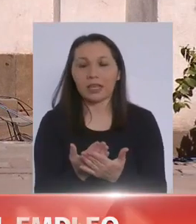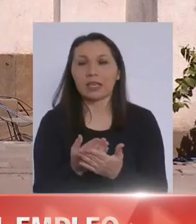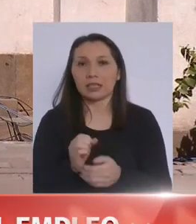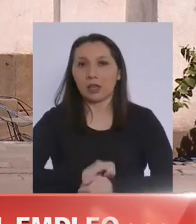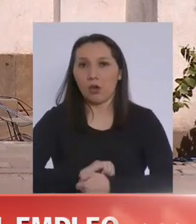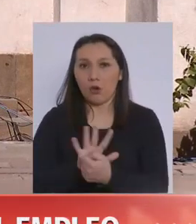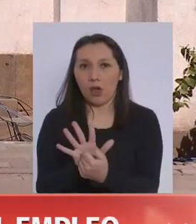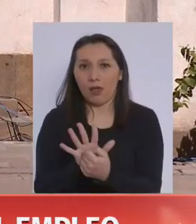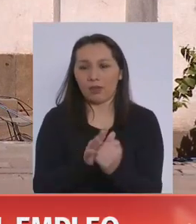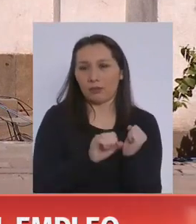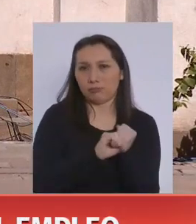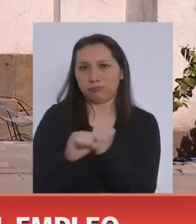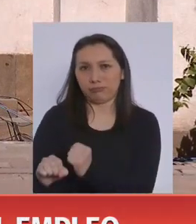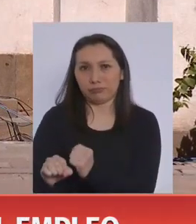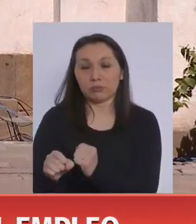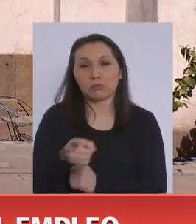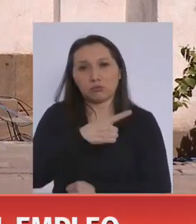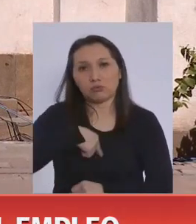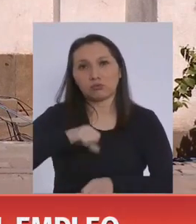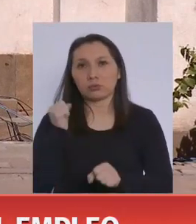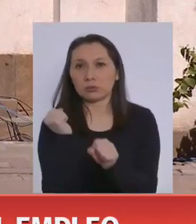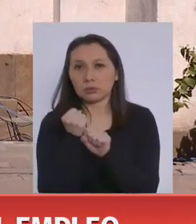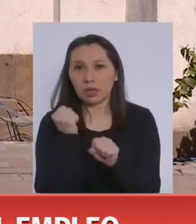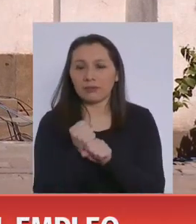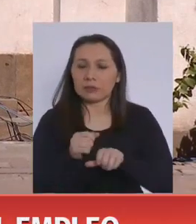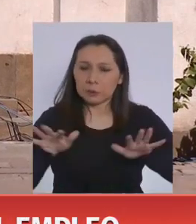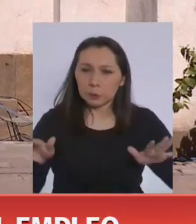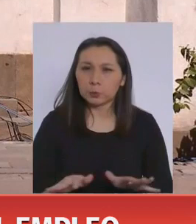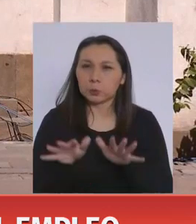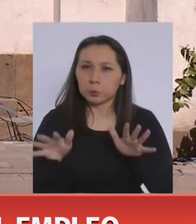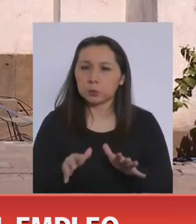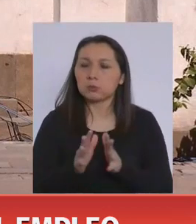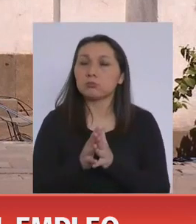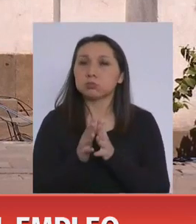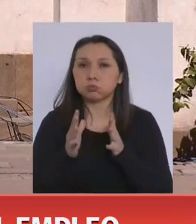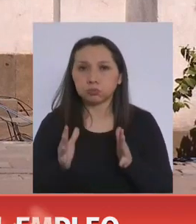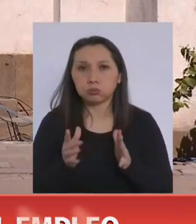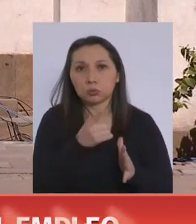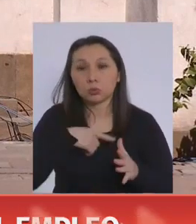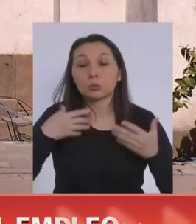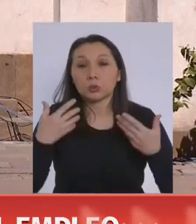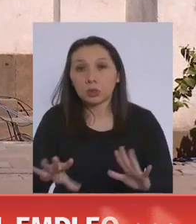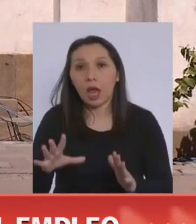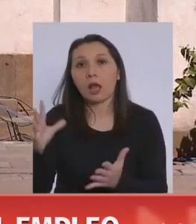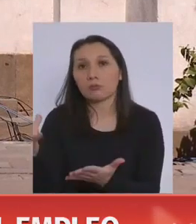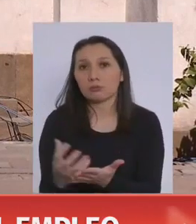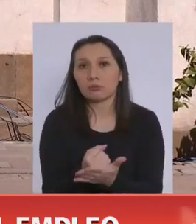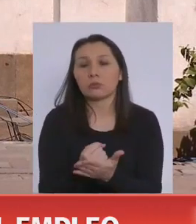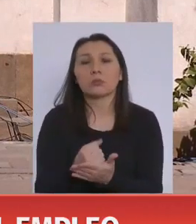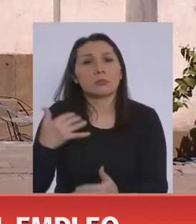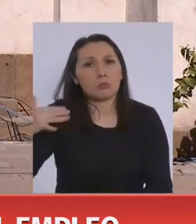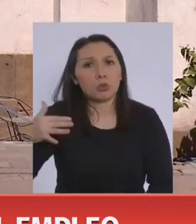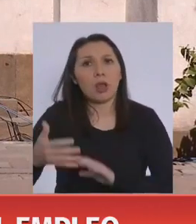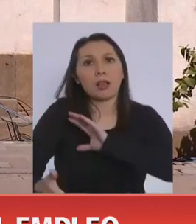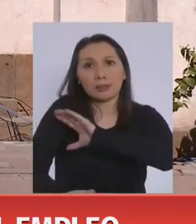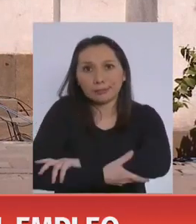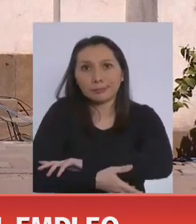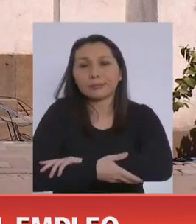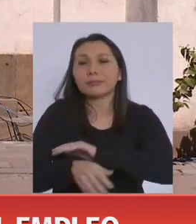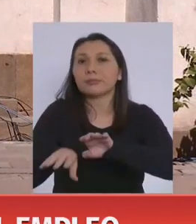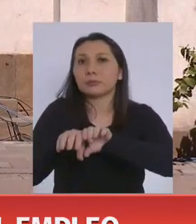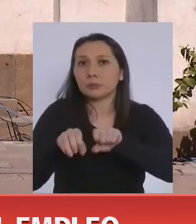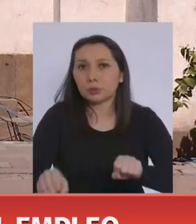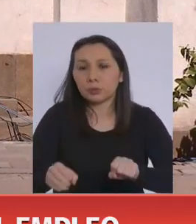el coronavirus, hemos trabajado intensamente y hemos logrado importantes acuerdos